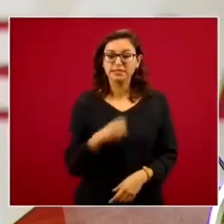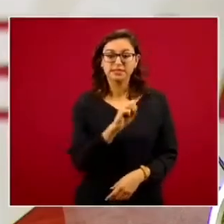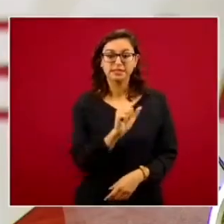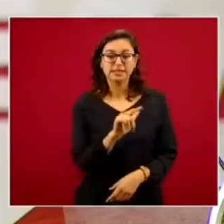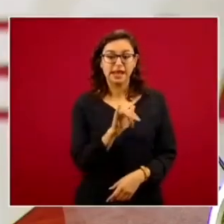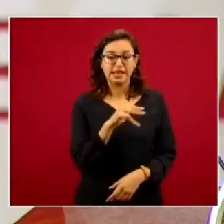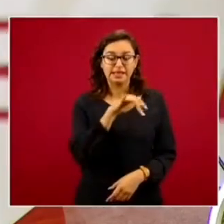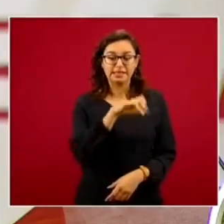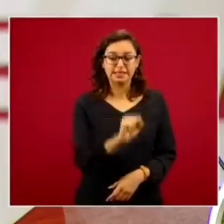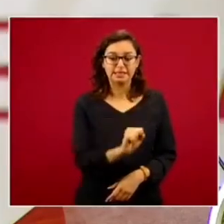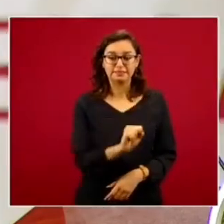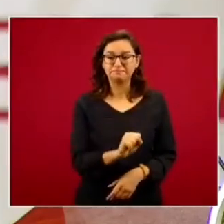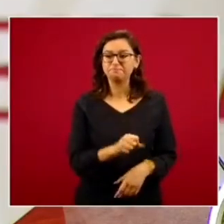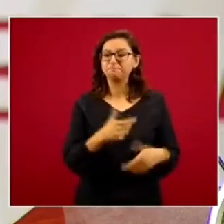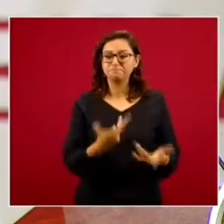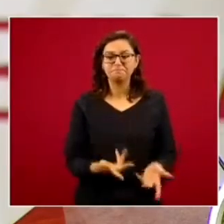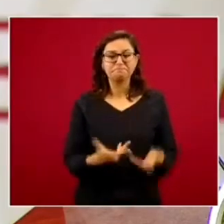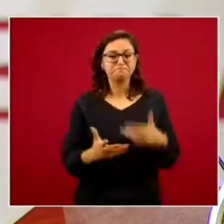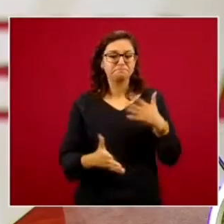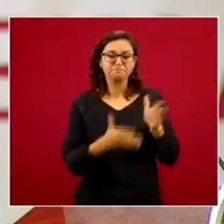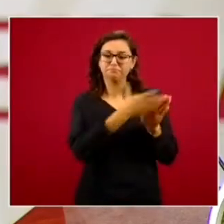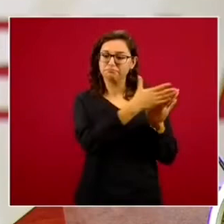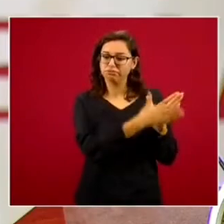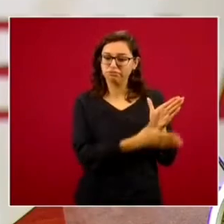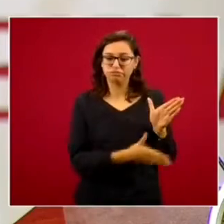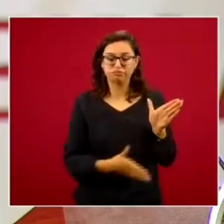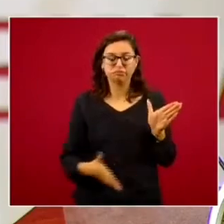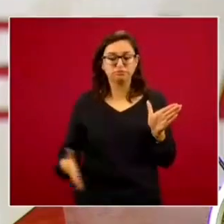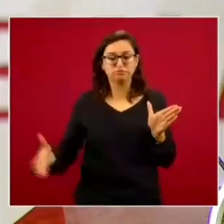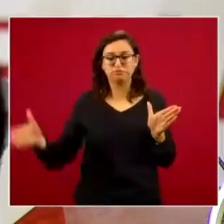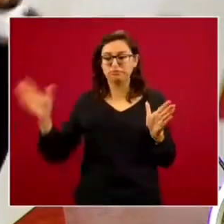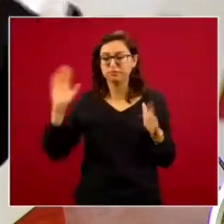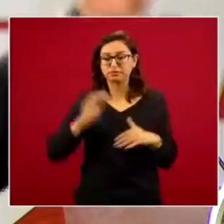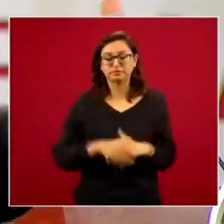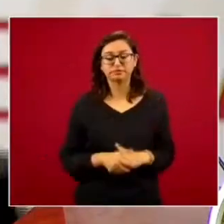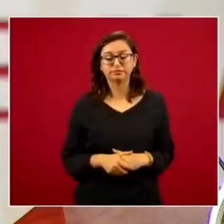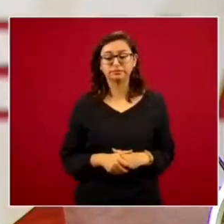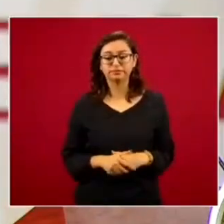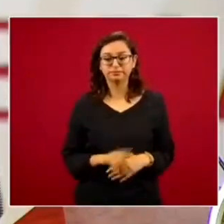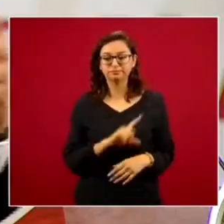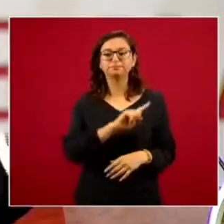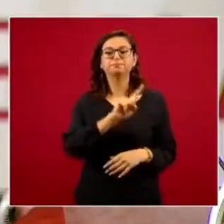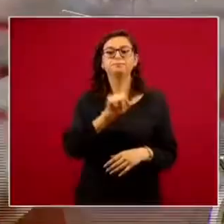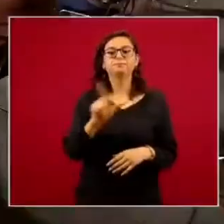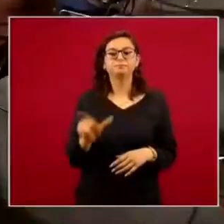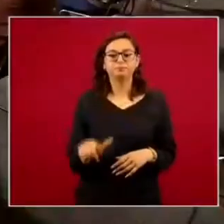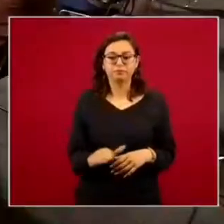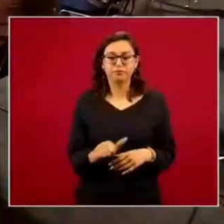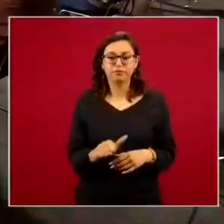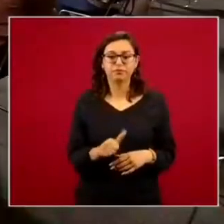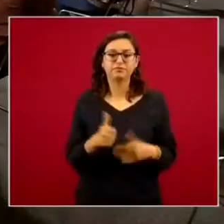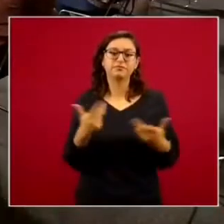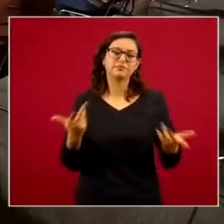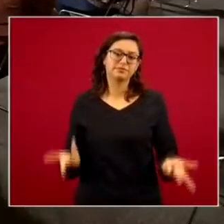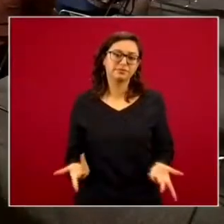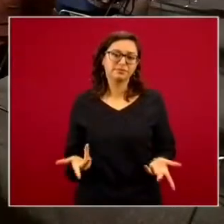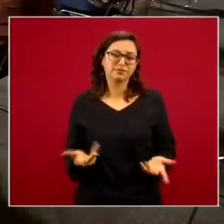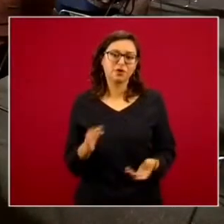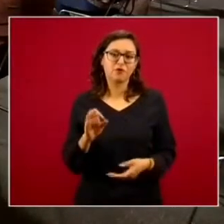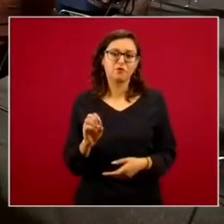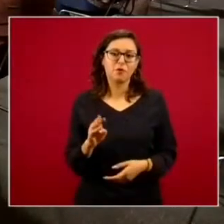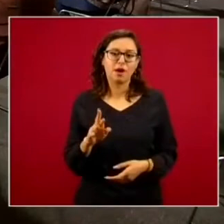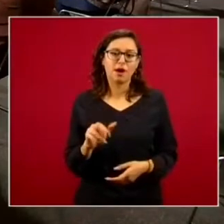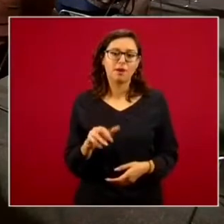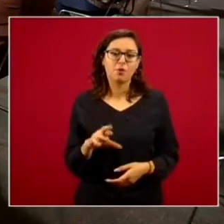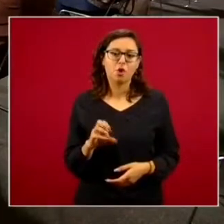Y todo lo que ya sabemos. Pues después viene del Fobaproa,